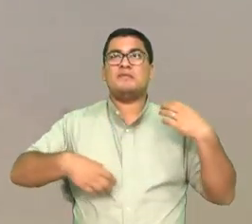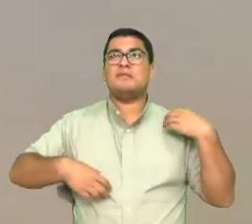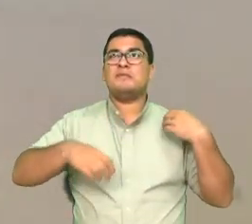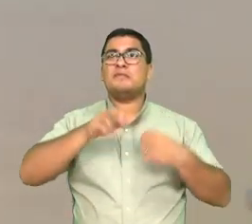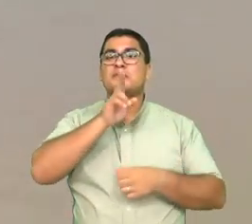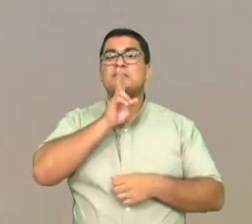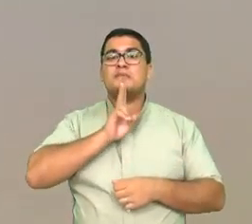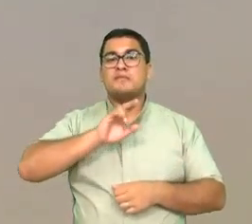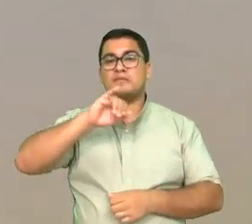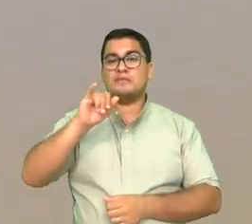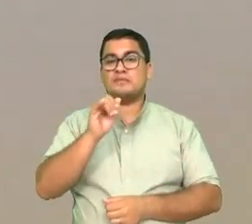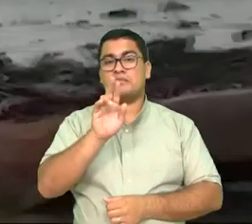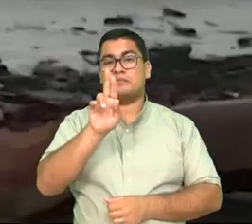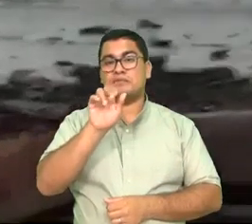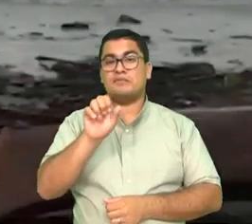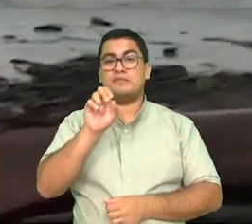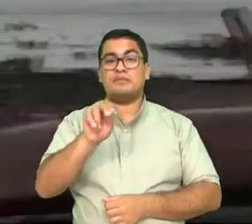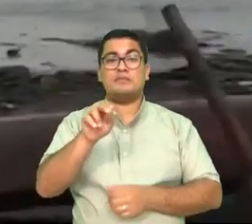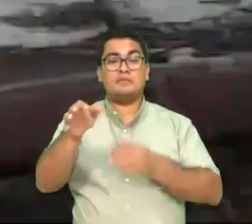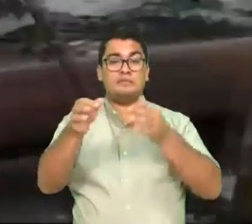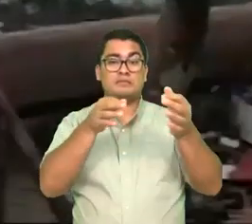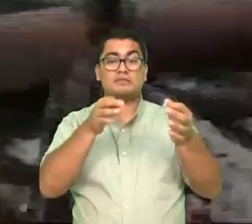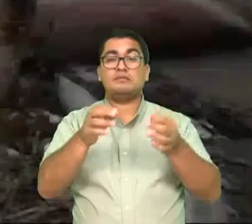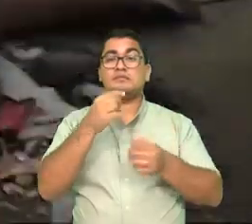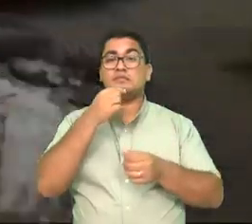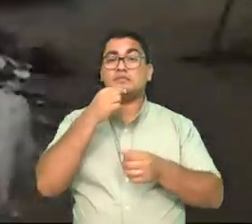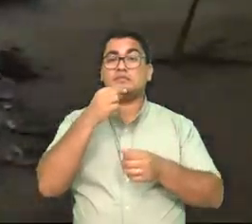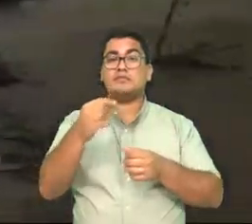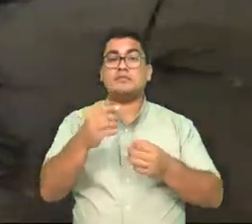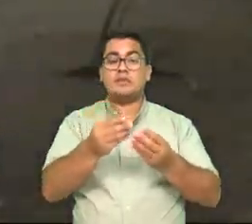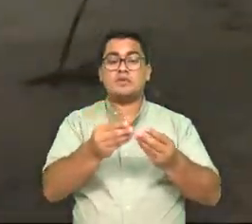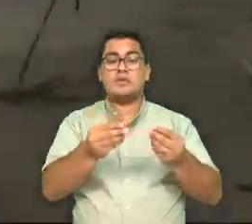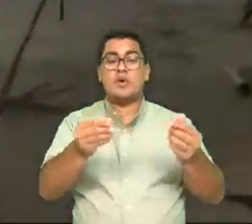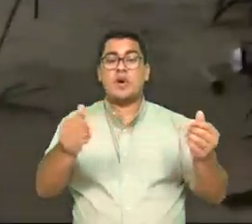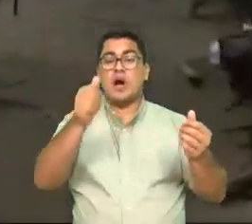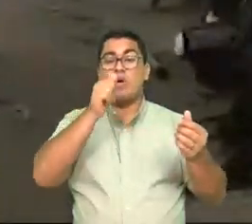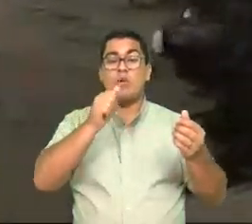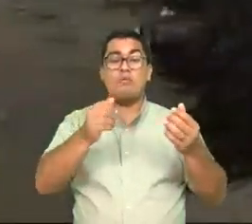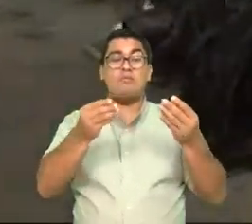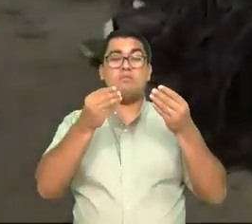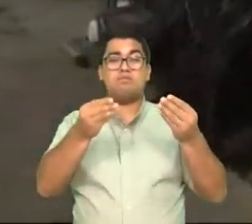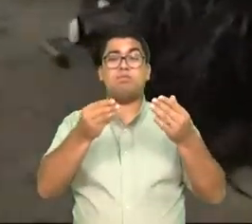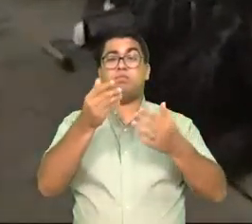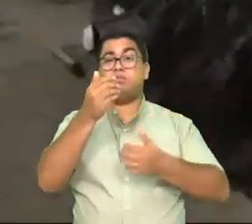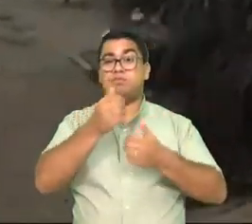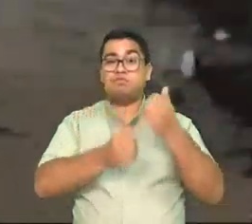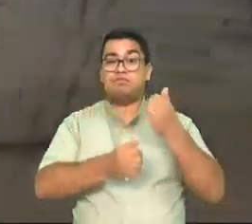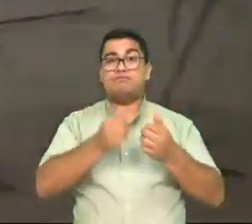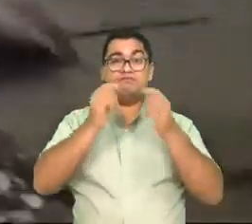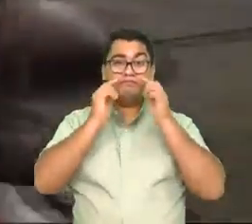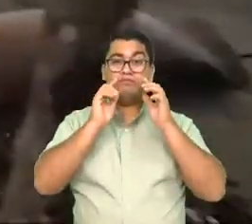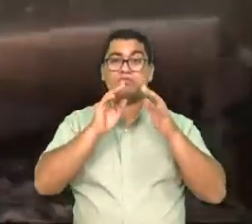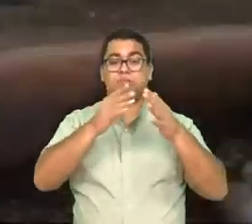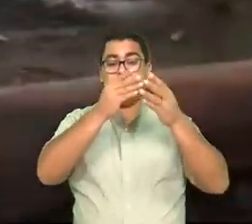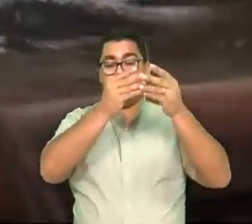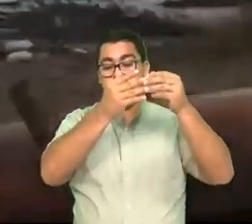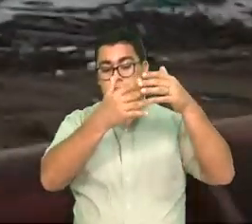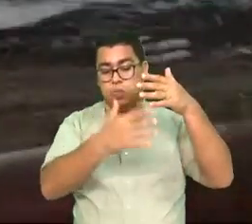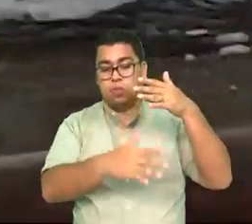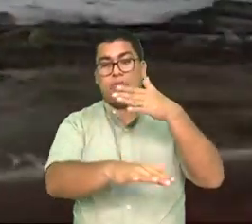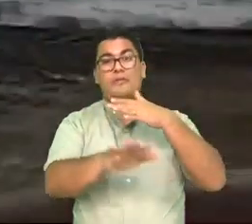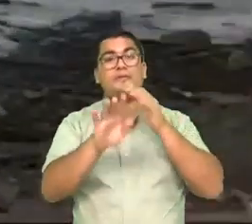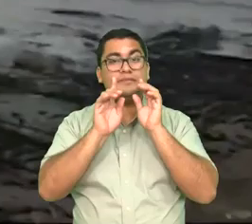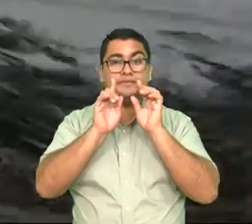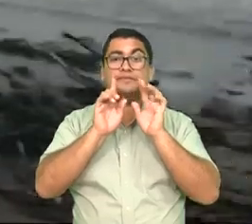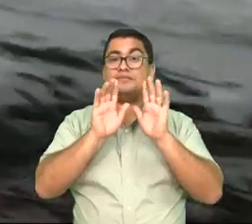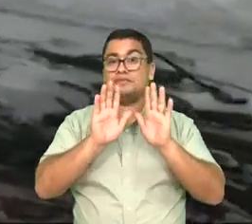Juan Orlando Hernández hizo hincapié en que la tierra está saturada de agua y eso, con más horas de lluvia, tendrá una consecuencia